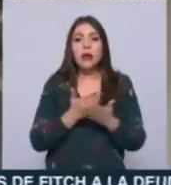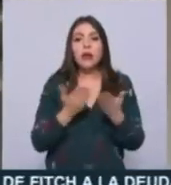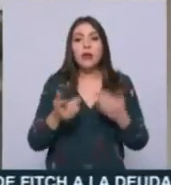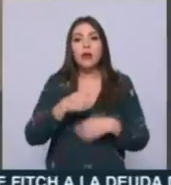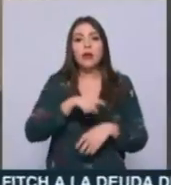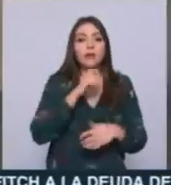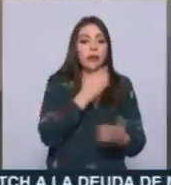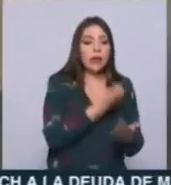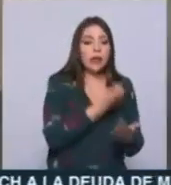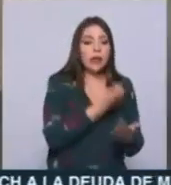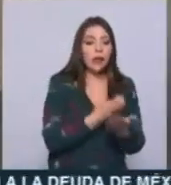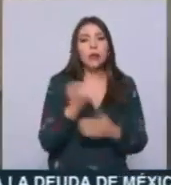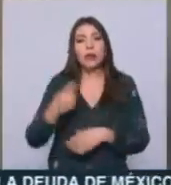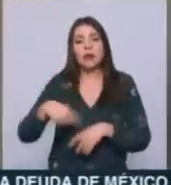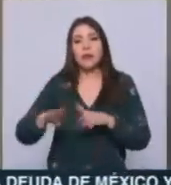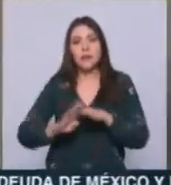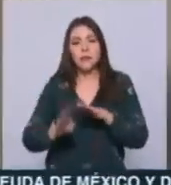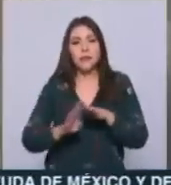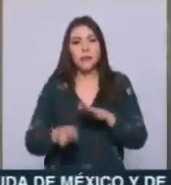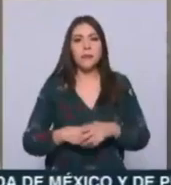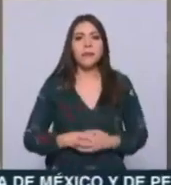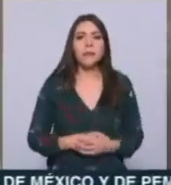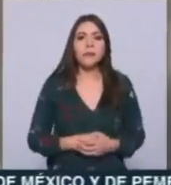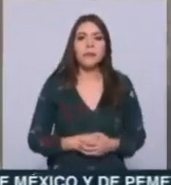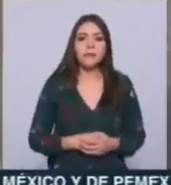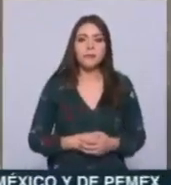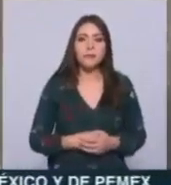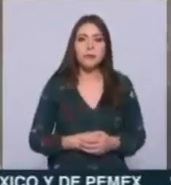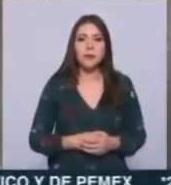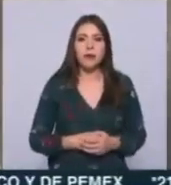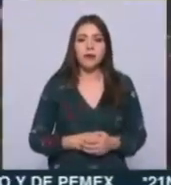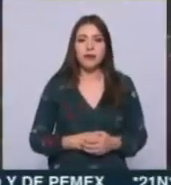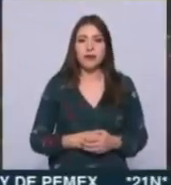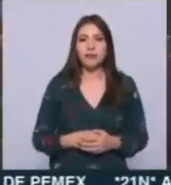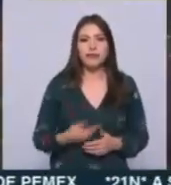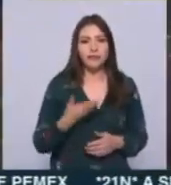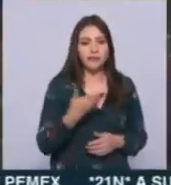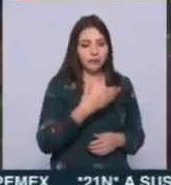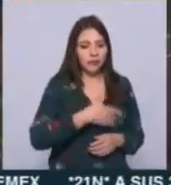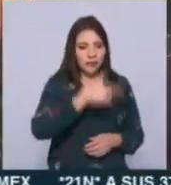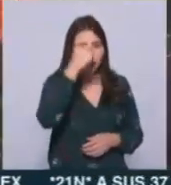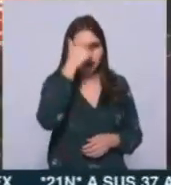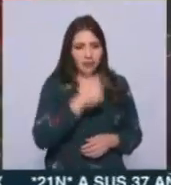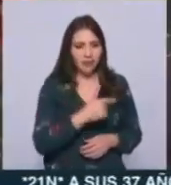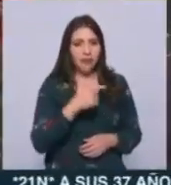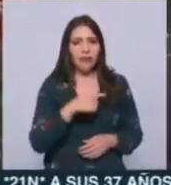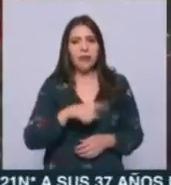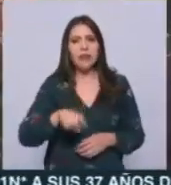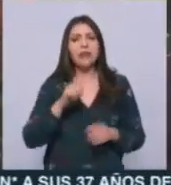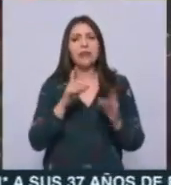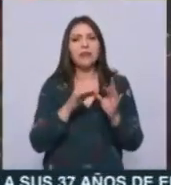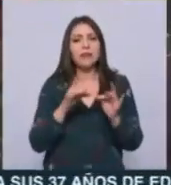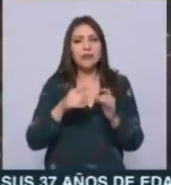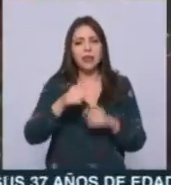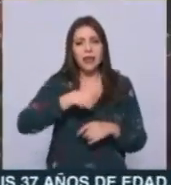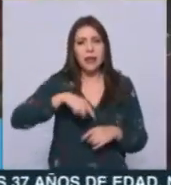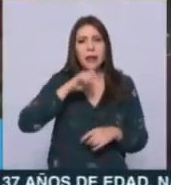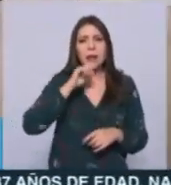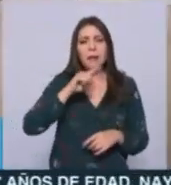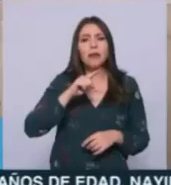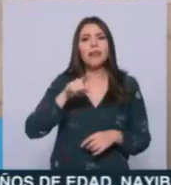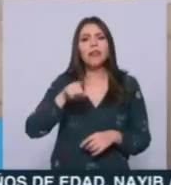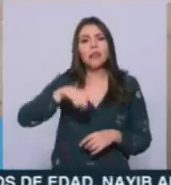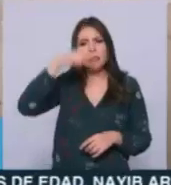económico. Rodrigo, muy buenas noches, y precisamente en este punto que comentas sobre lo que nos tocará pagar a los mexicanos